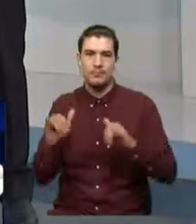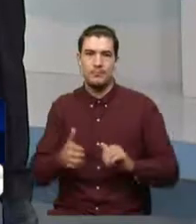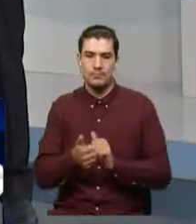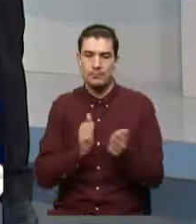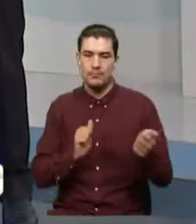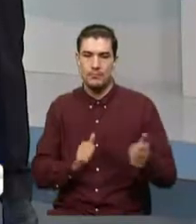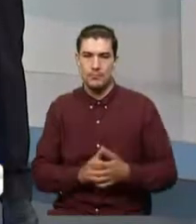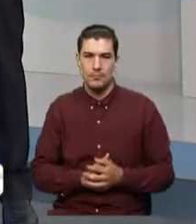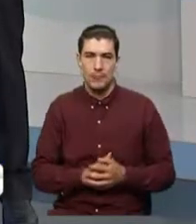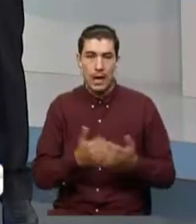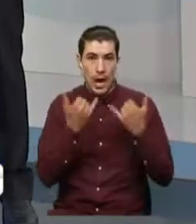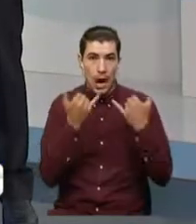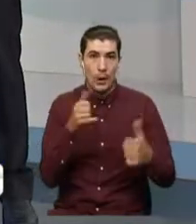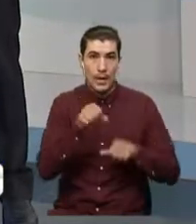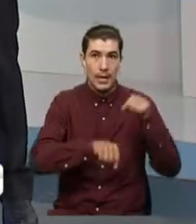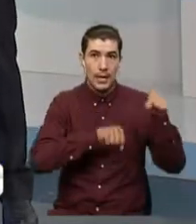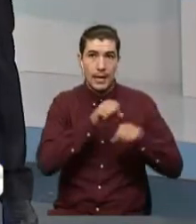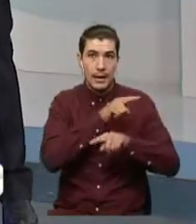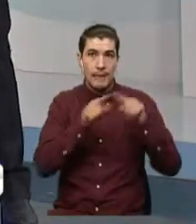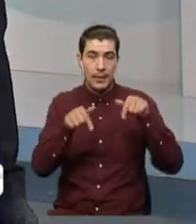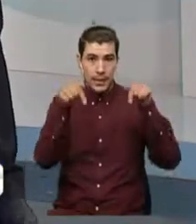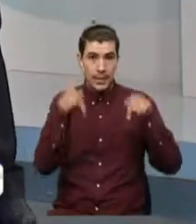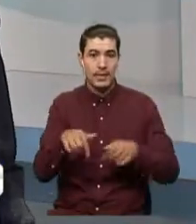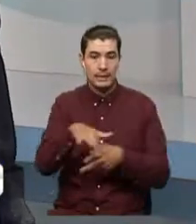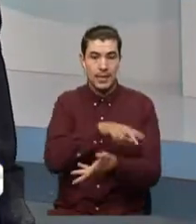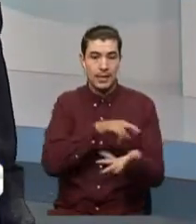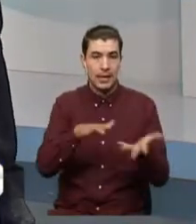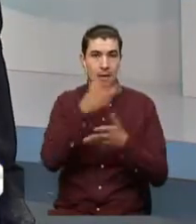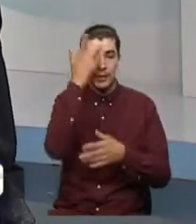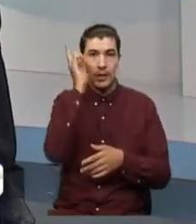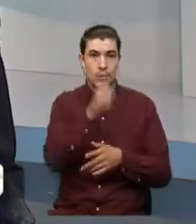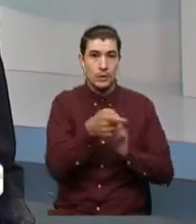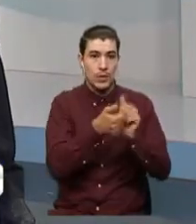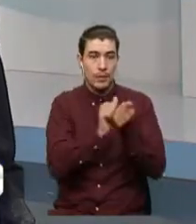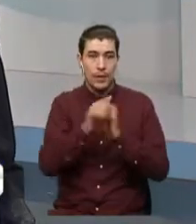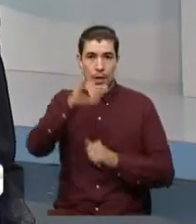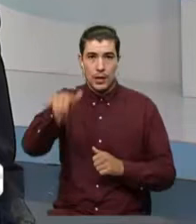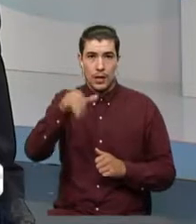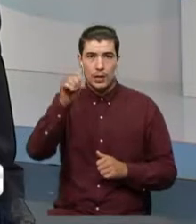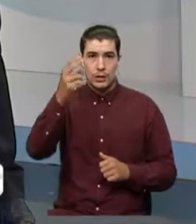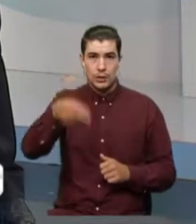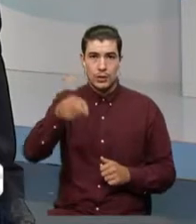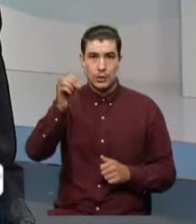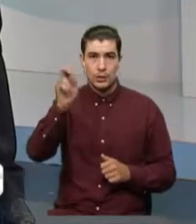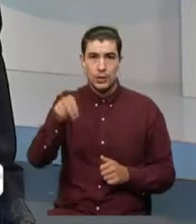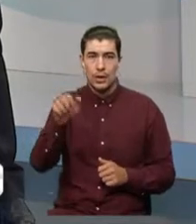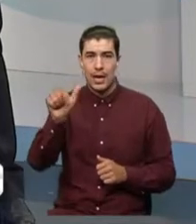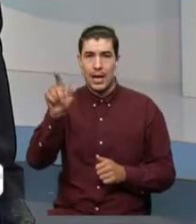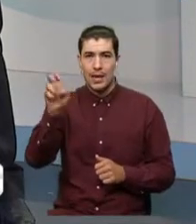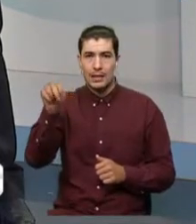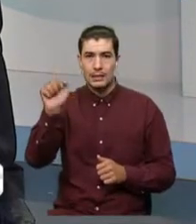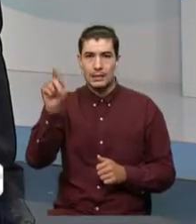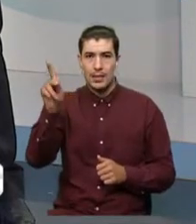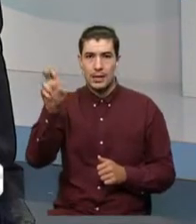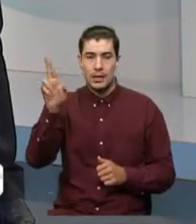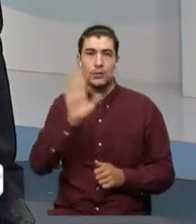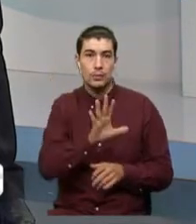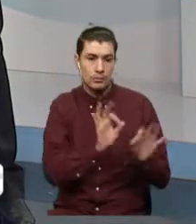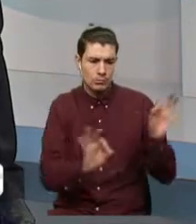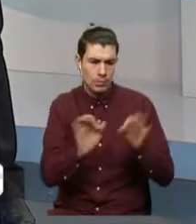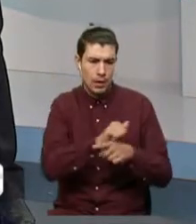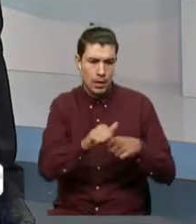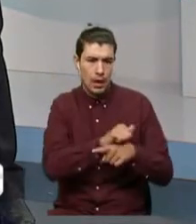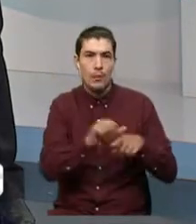y hablamos ahora del ciclismo pero de santander porque el deportista jhon alexander pico se prepara para afrontar las próximas competencias